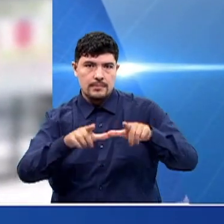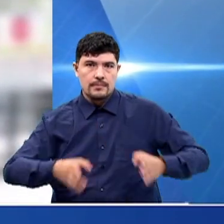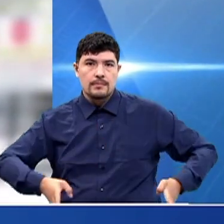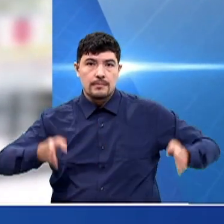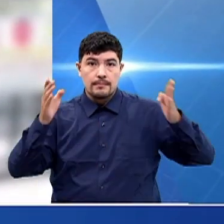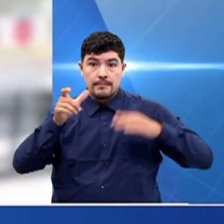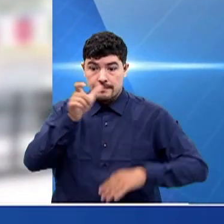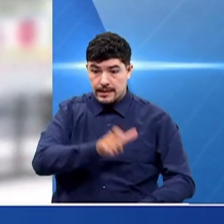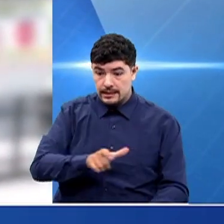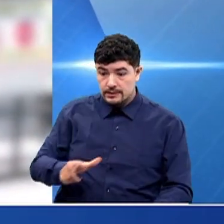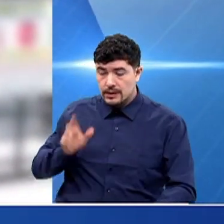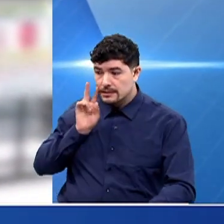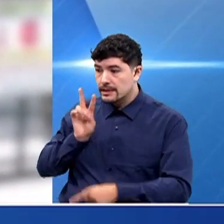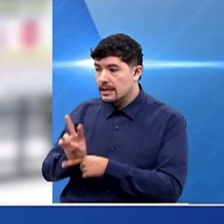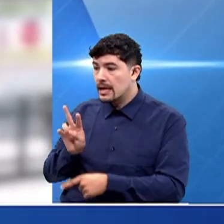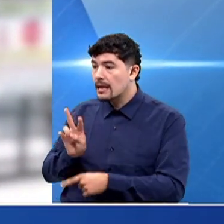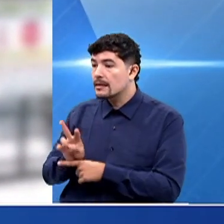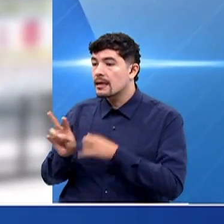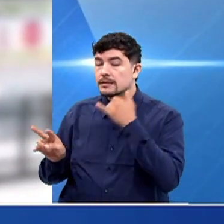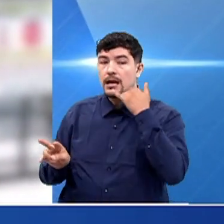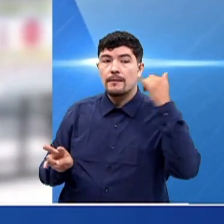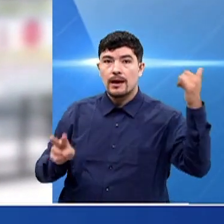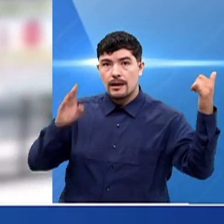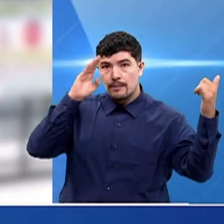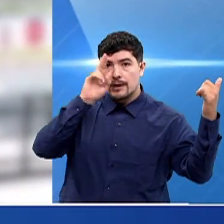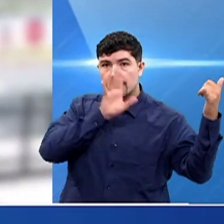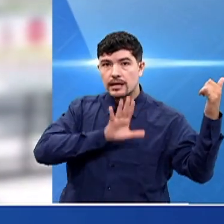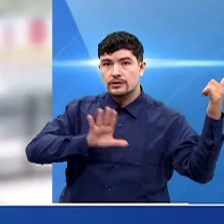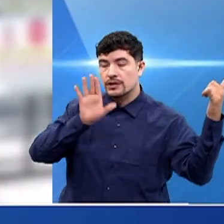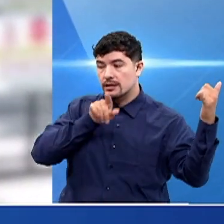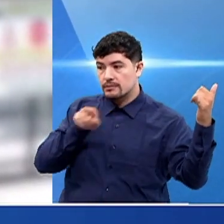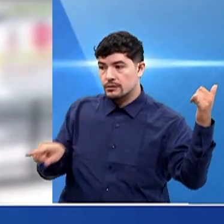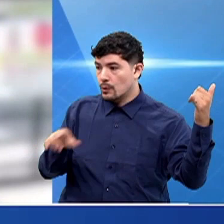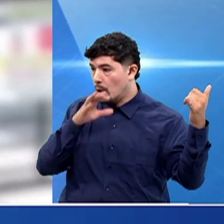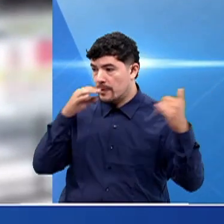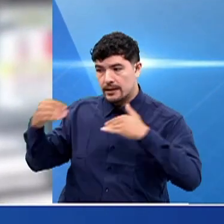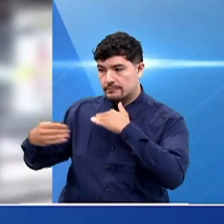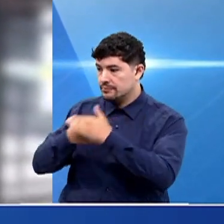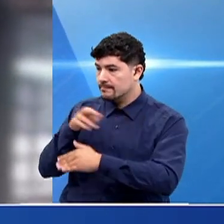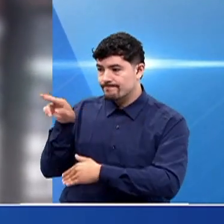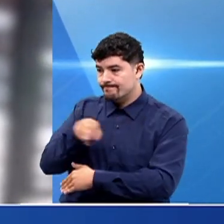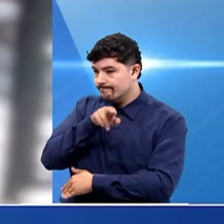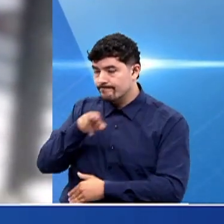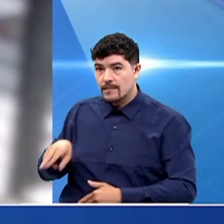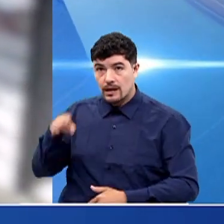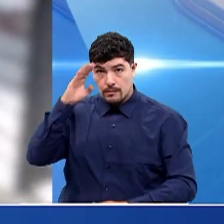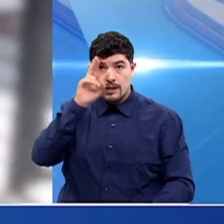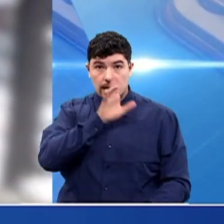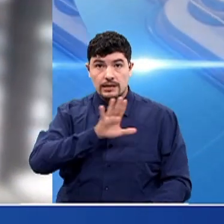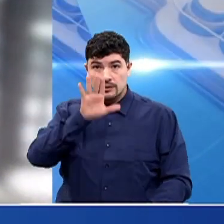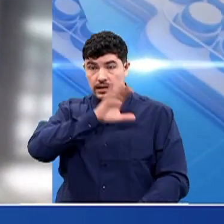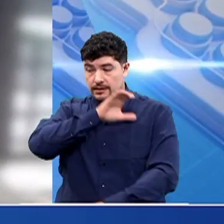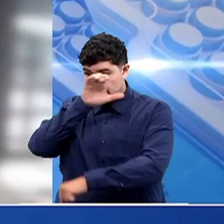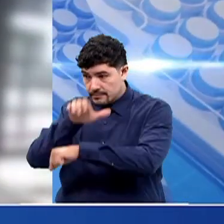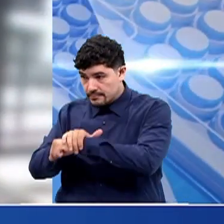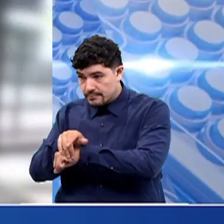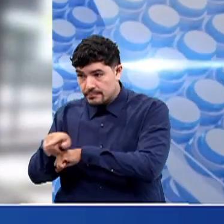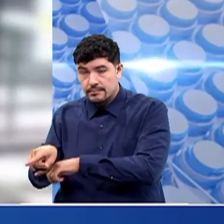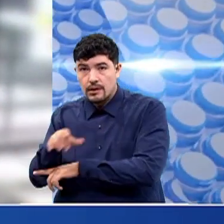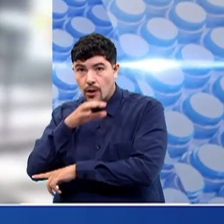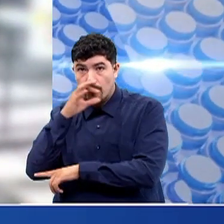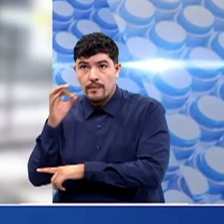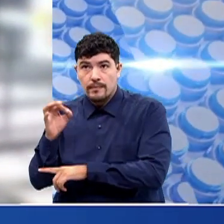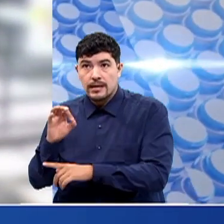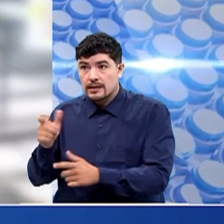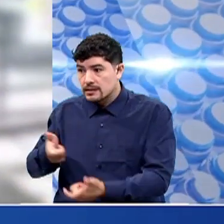que los vigilantes alertaron a las autoridades, quienes al llegar al lugar intentan reducir a la persona y al no lograrlo, usan